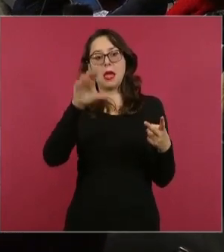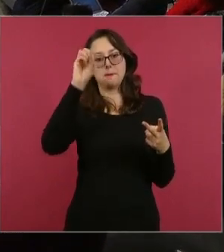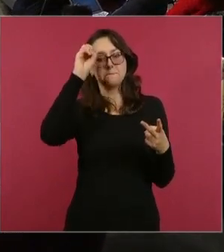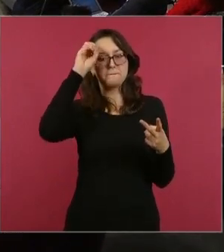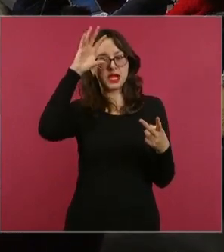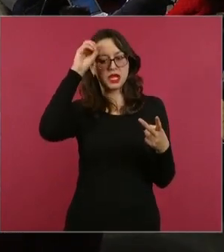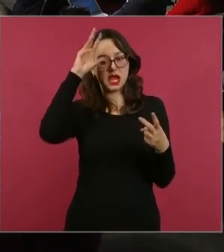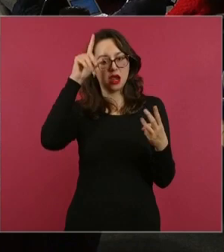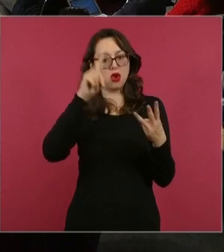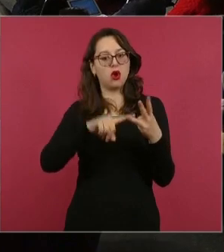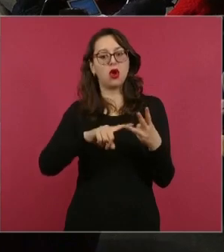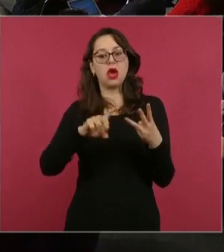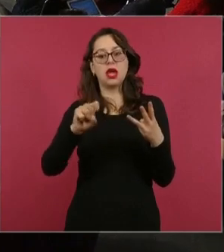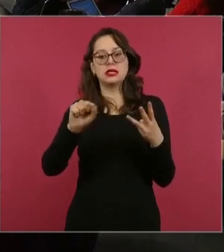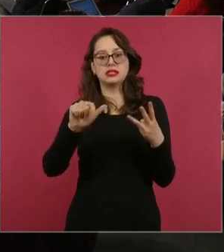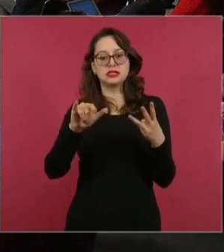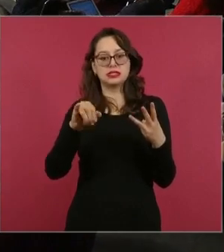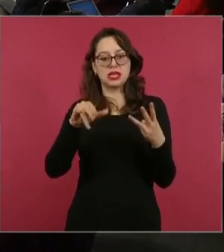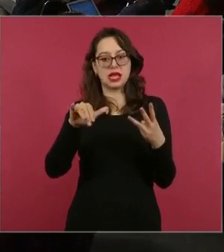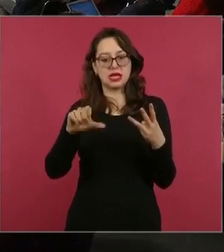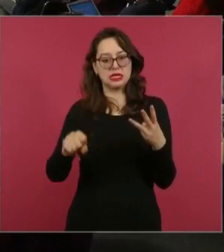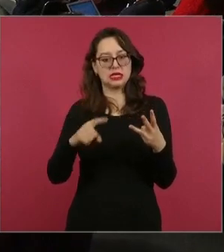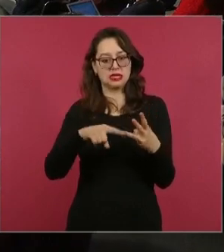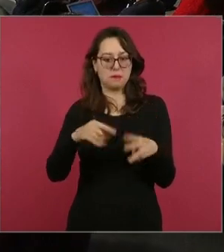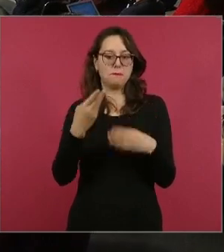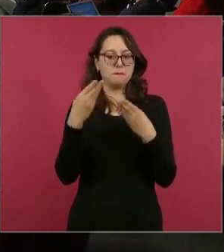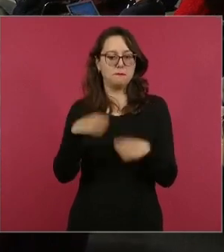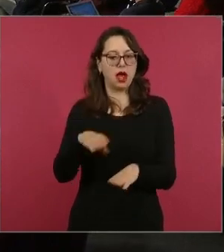que es de Banco